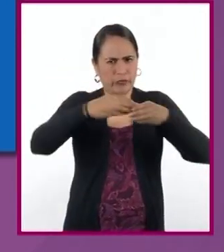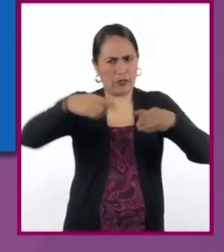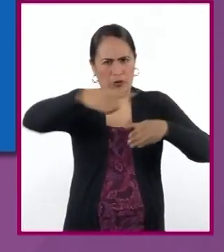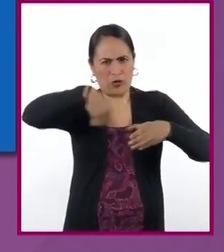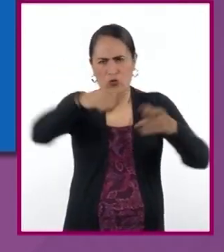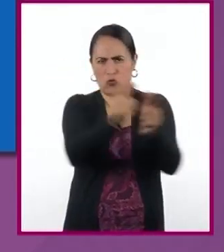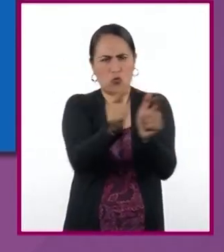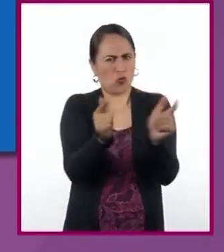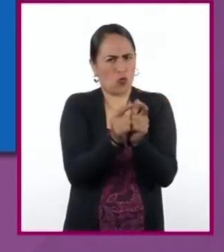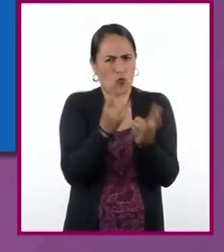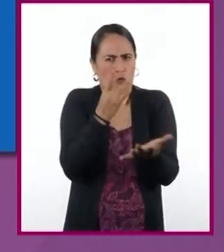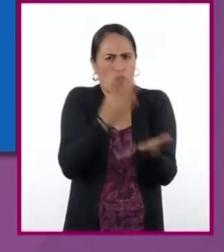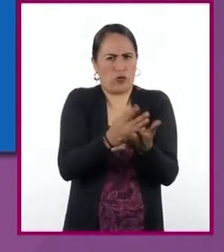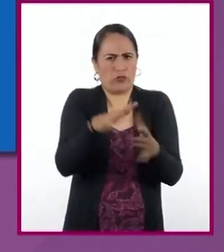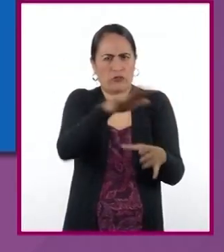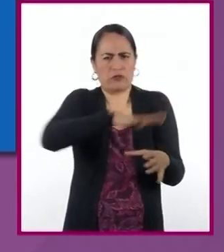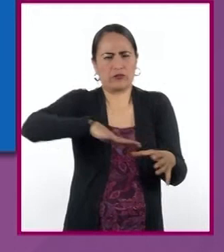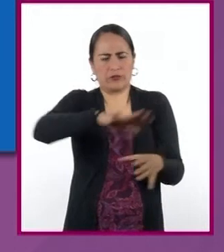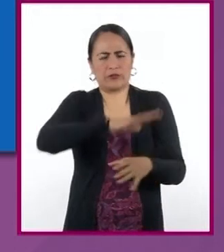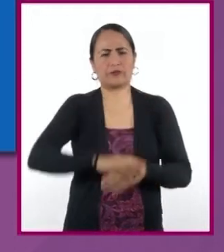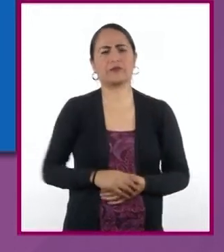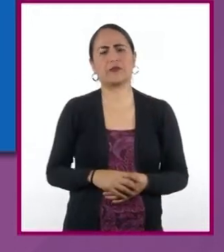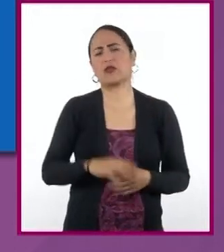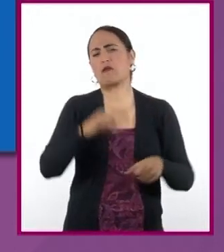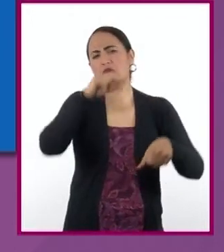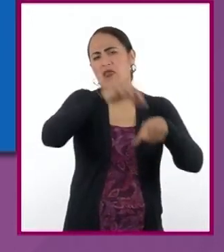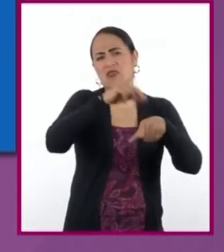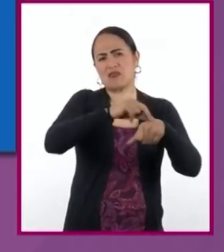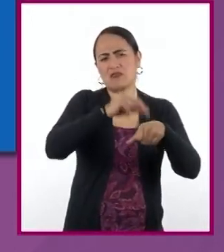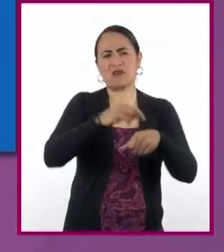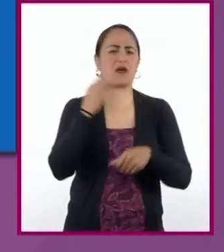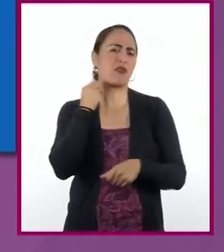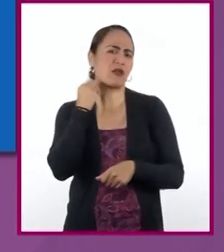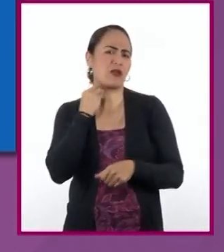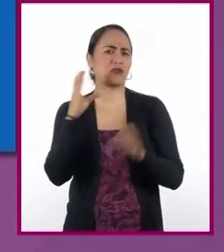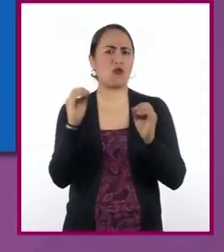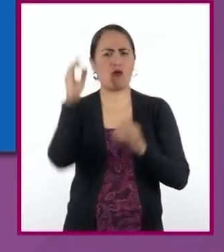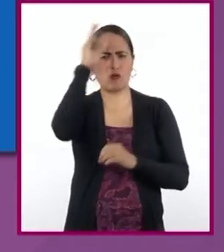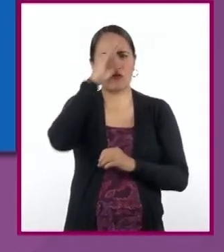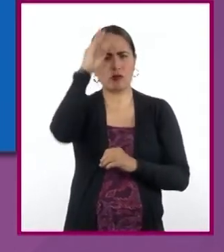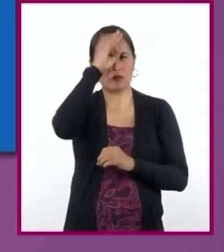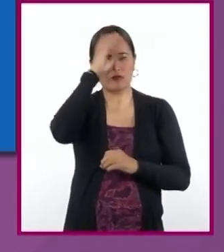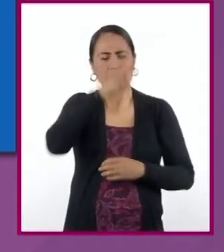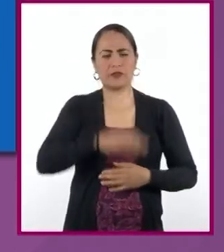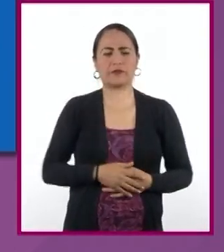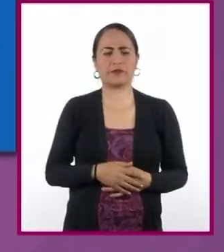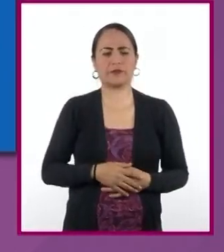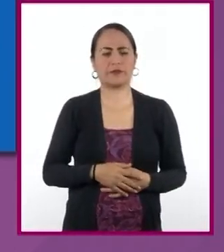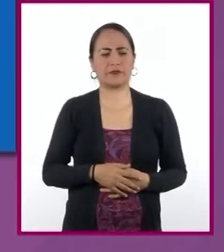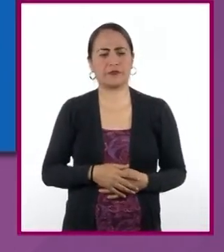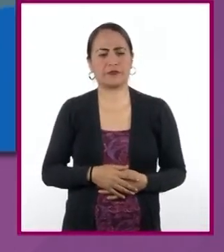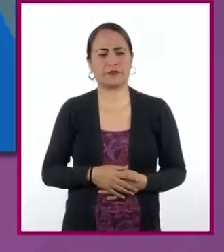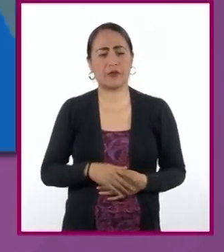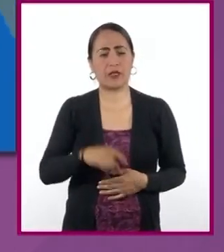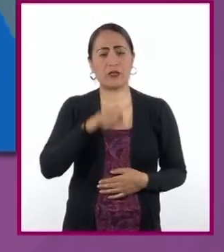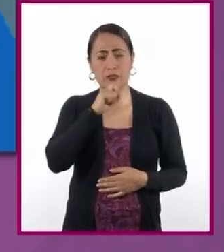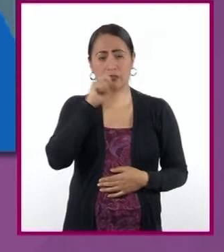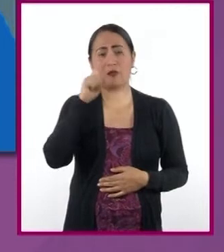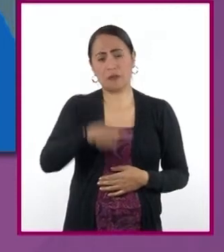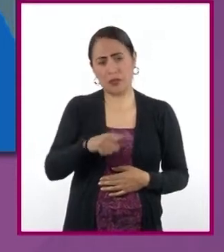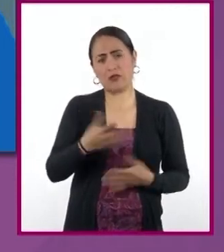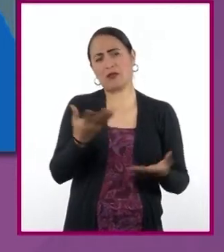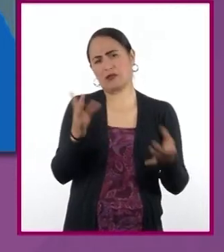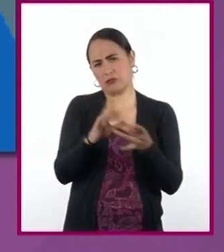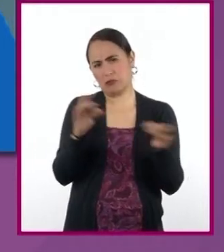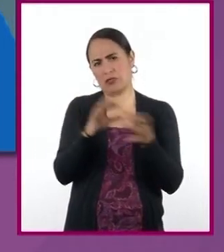o en un espacio social determinado, como la medicina, el derecho o la filosofía. También hay que decir que en